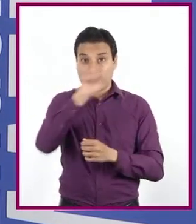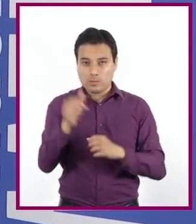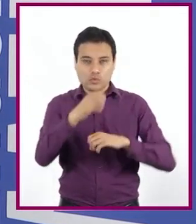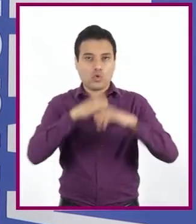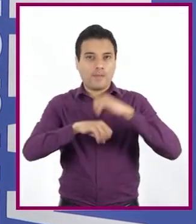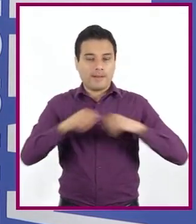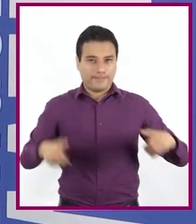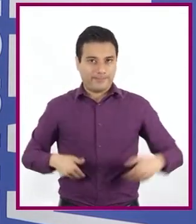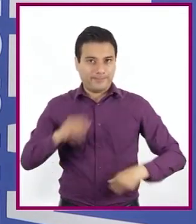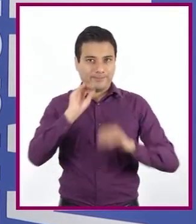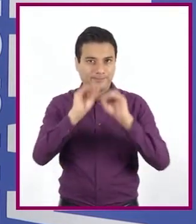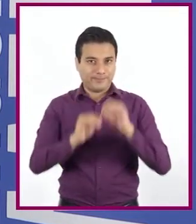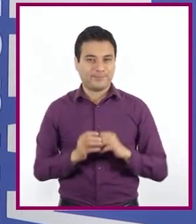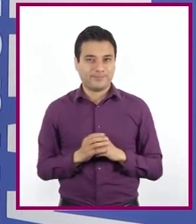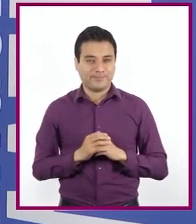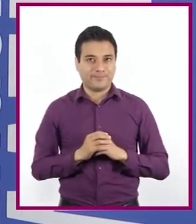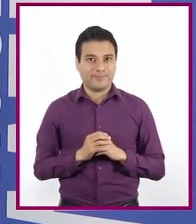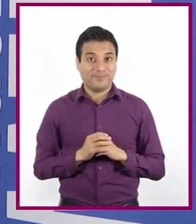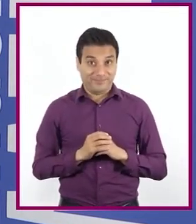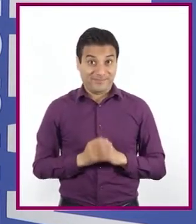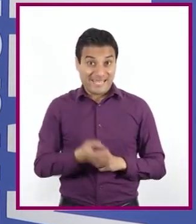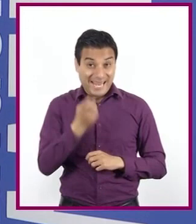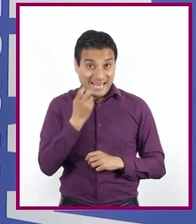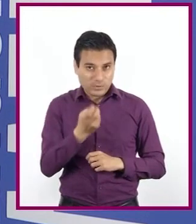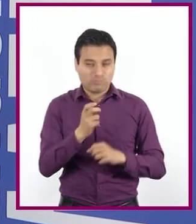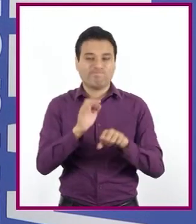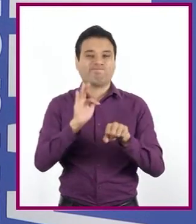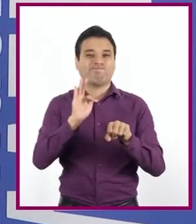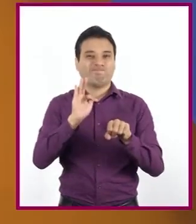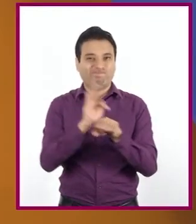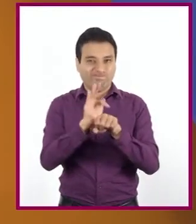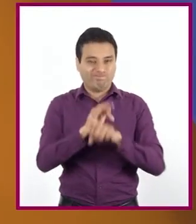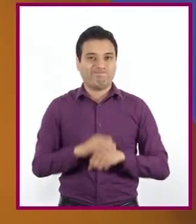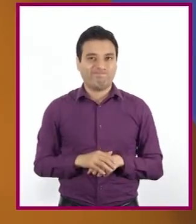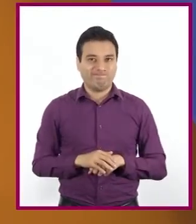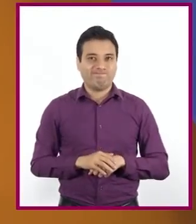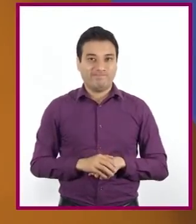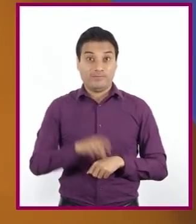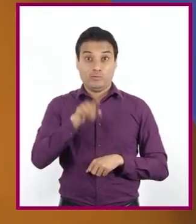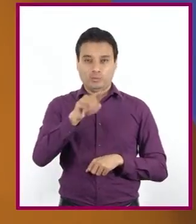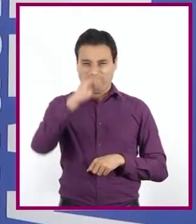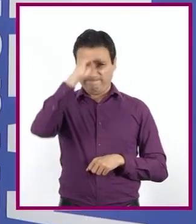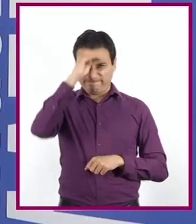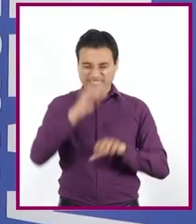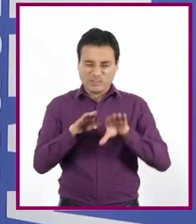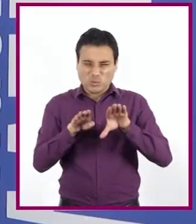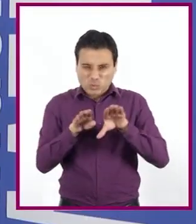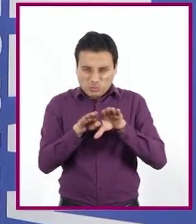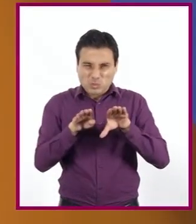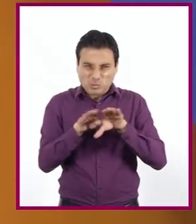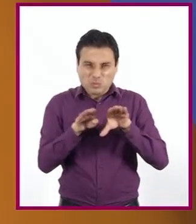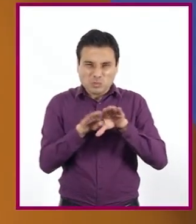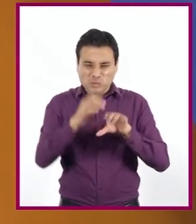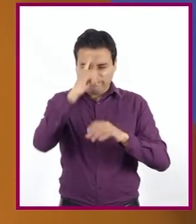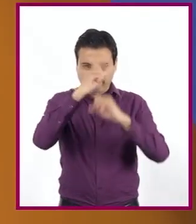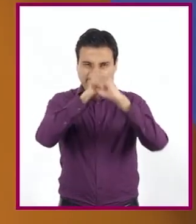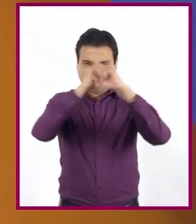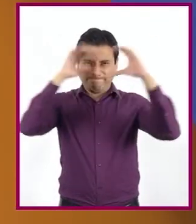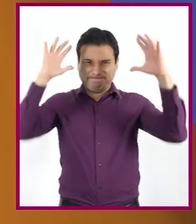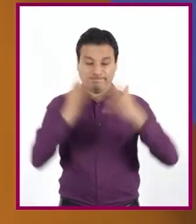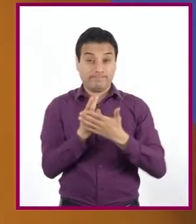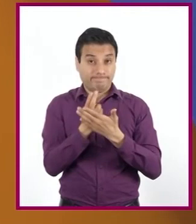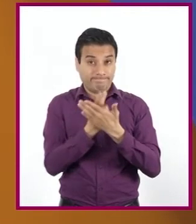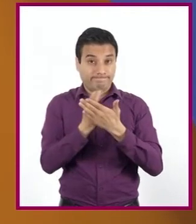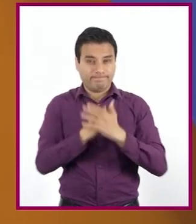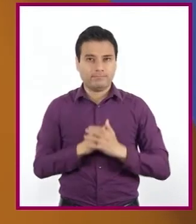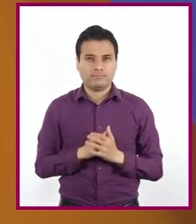de su puesta en escena. Es una herramienta que ayuda a traducir su pensamiento en imágenes. Profesor,